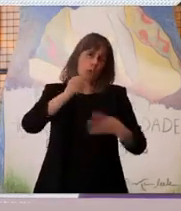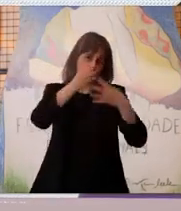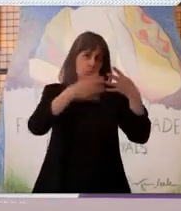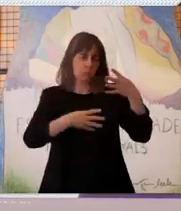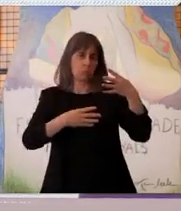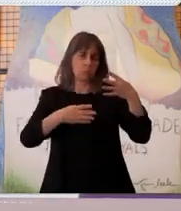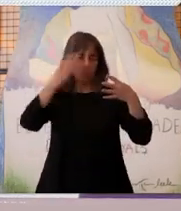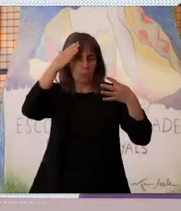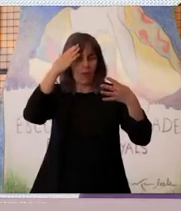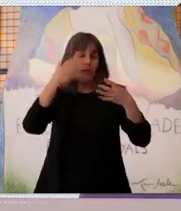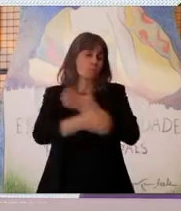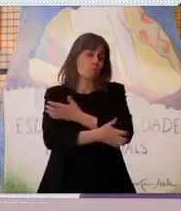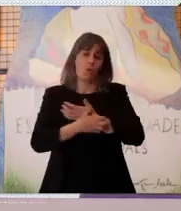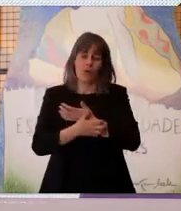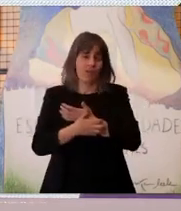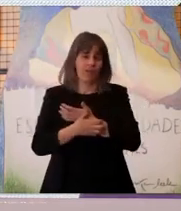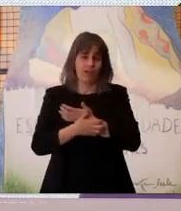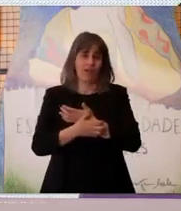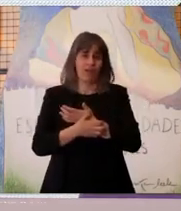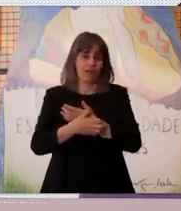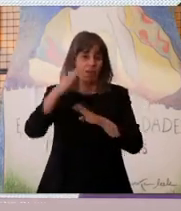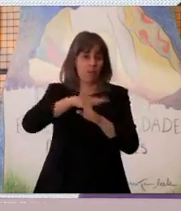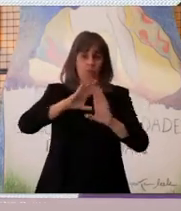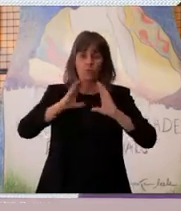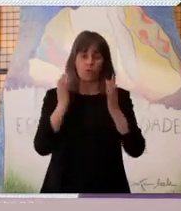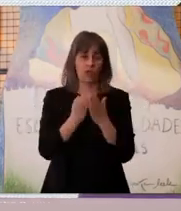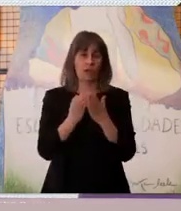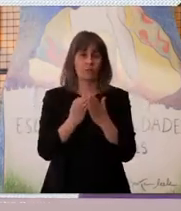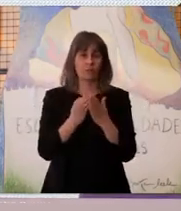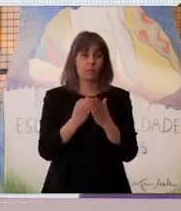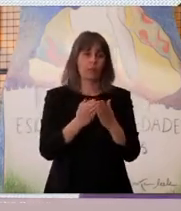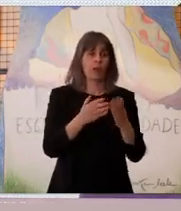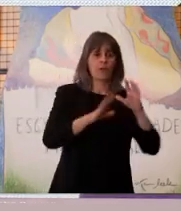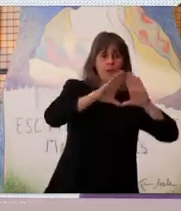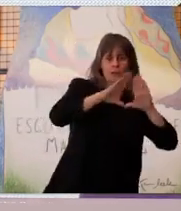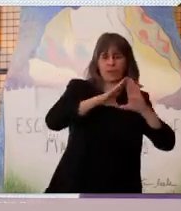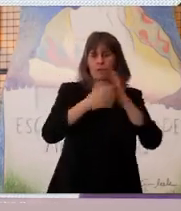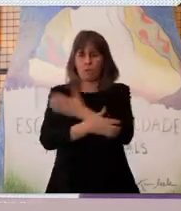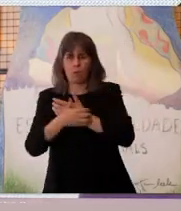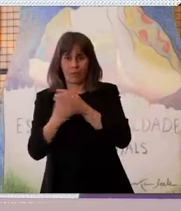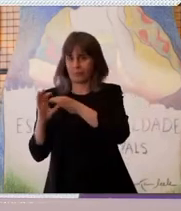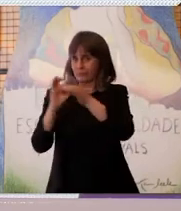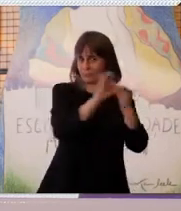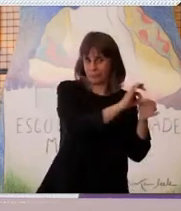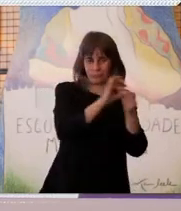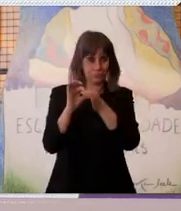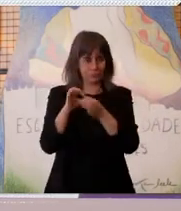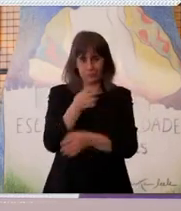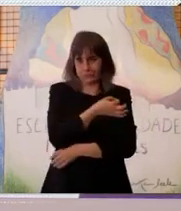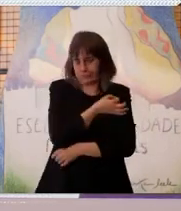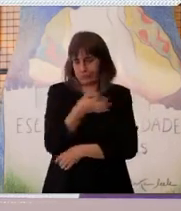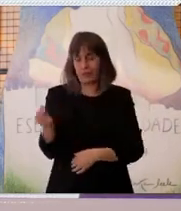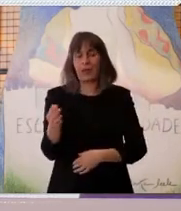que tiene que es la pobreza a nivel mundial y que tiene que ver la pobreza con el feminismo todo o el feminismo con la pobreza femenina Pues todo no por tanto